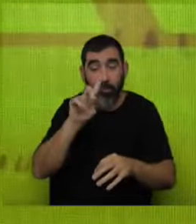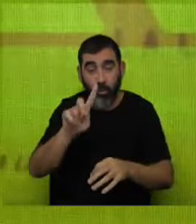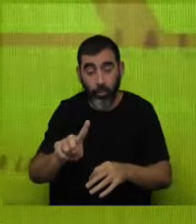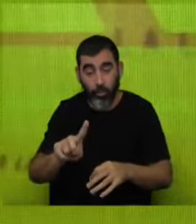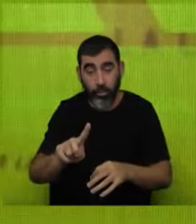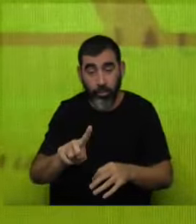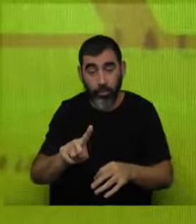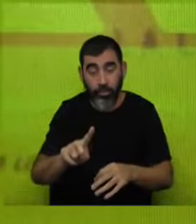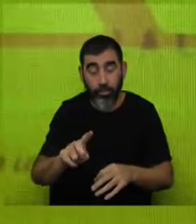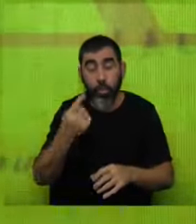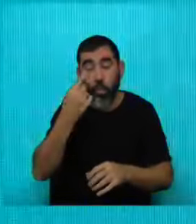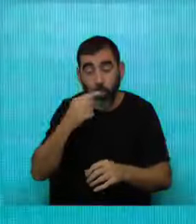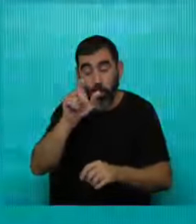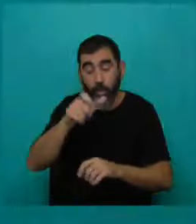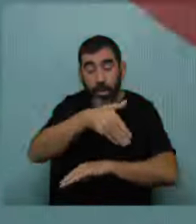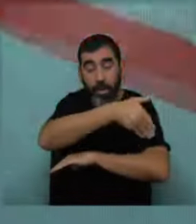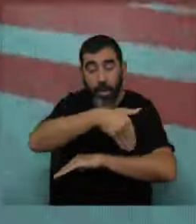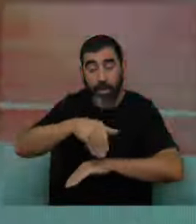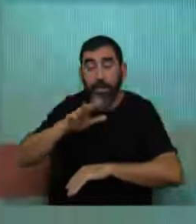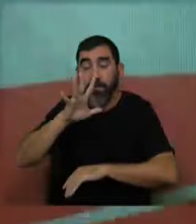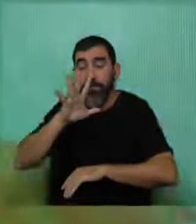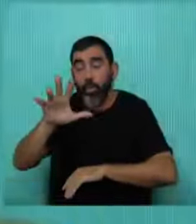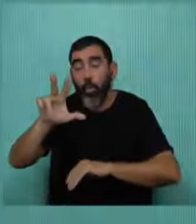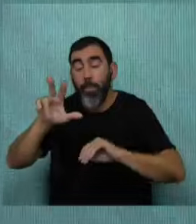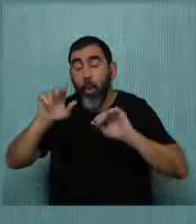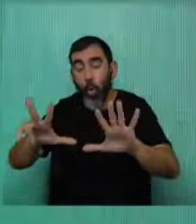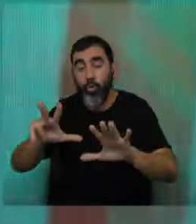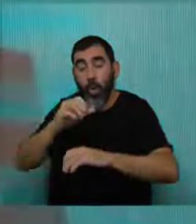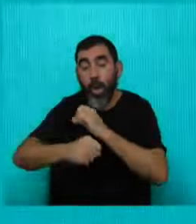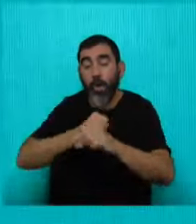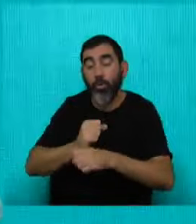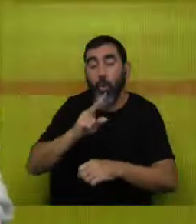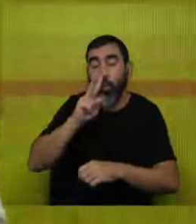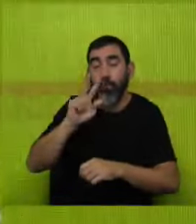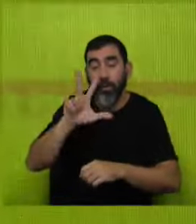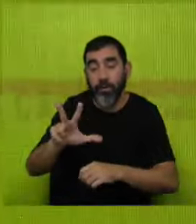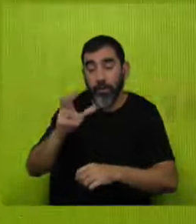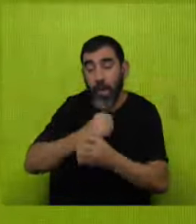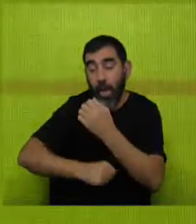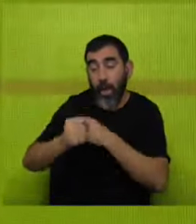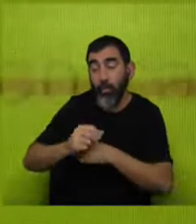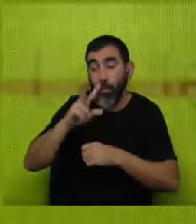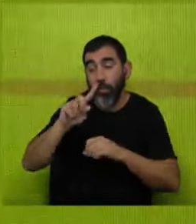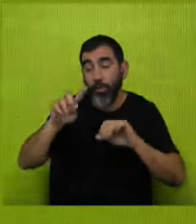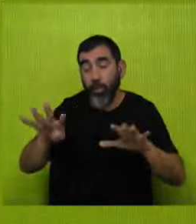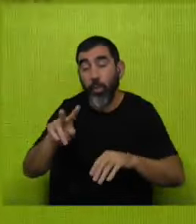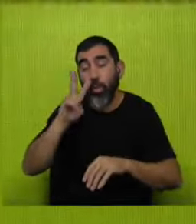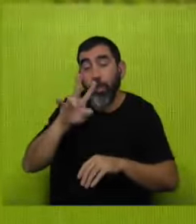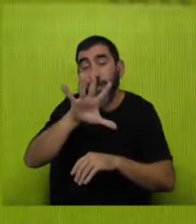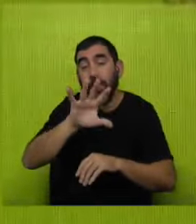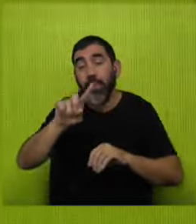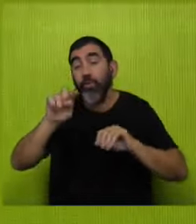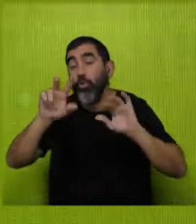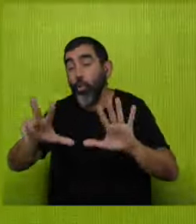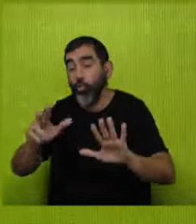2021 el número de personas en situación de calle son 5008 en el año 2023 cuando en el año 2019 eran 2518